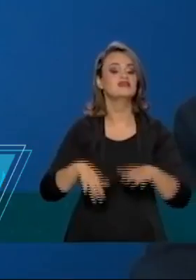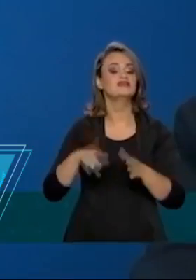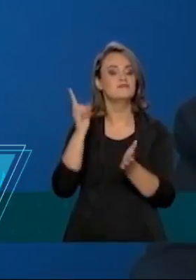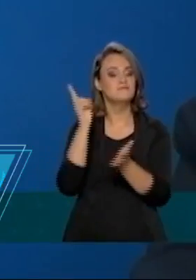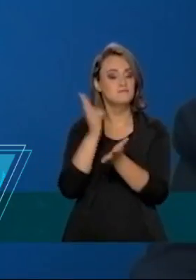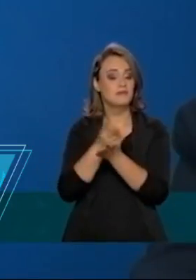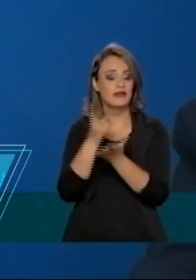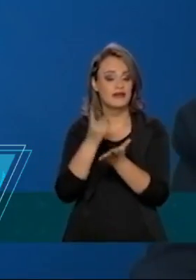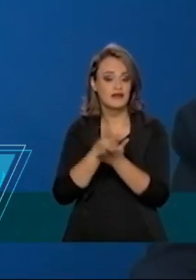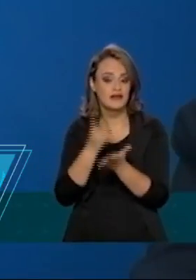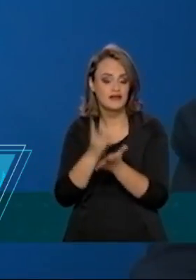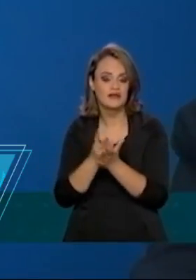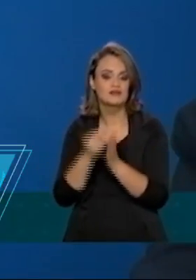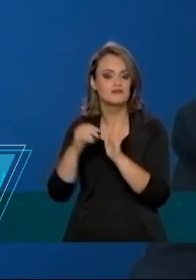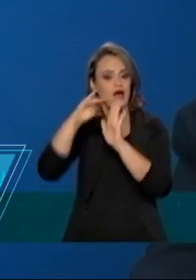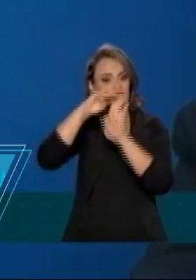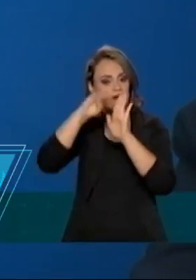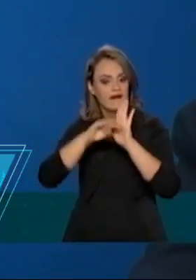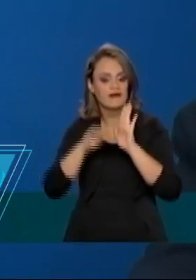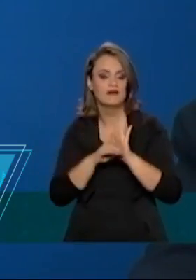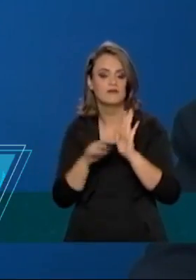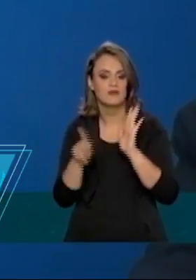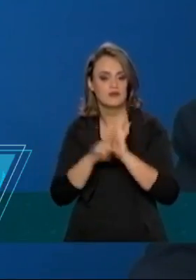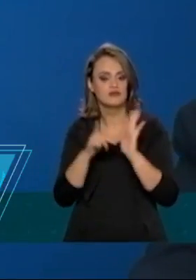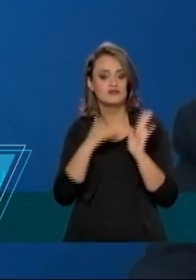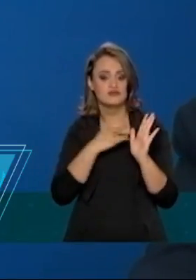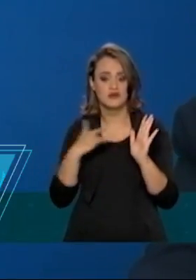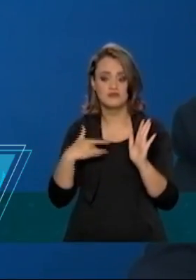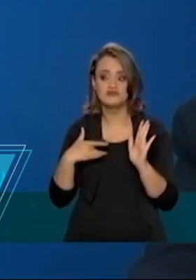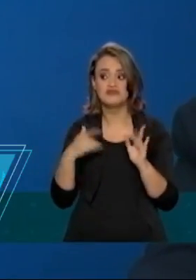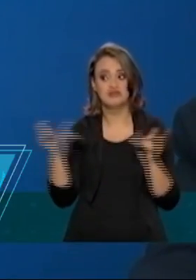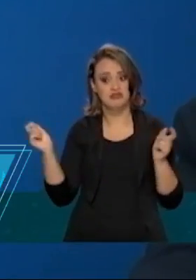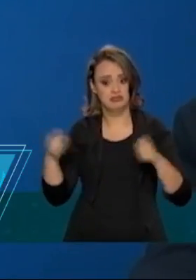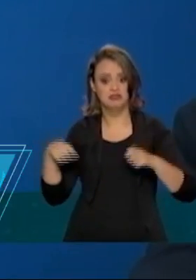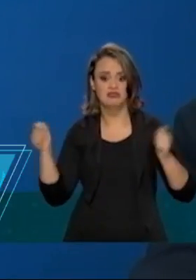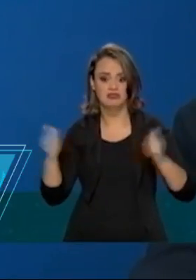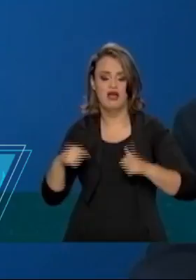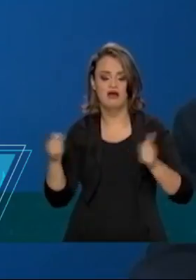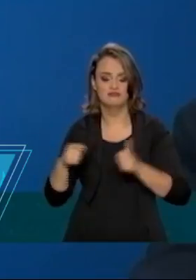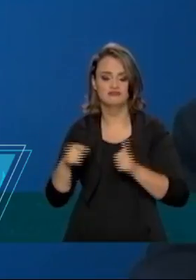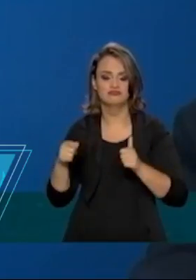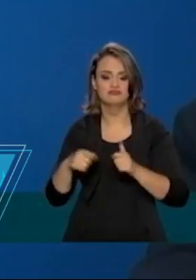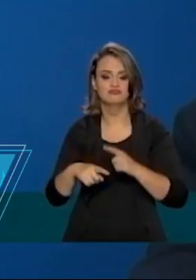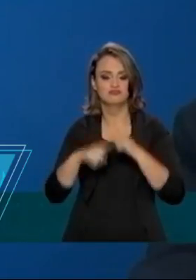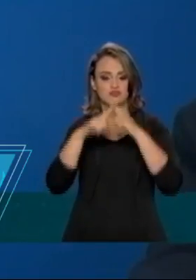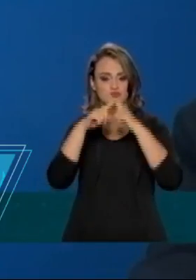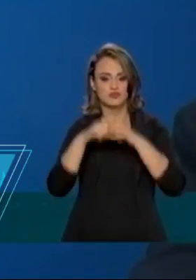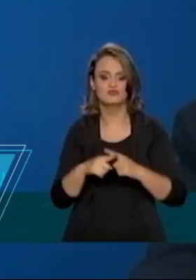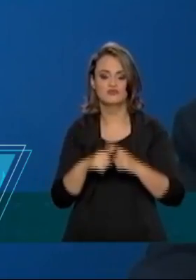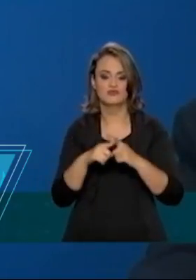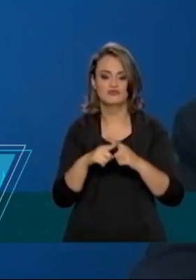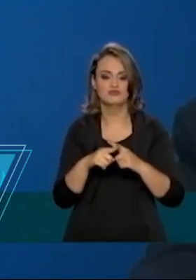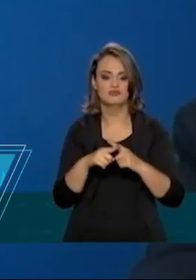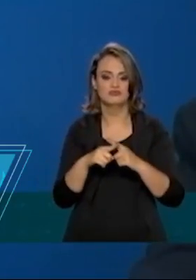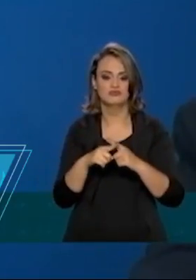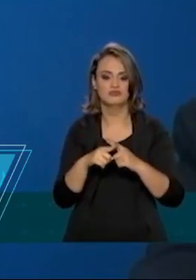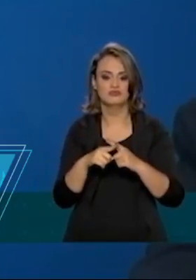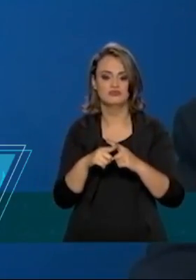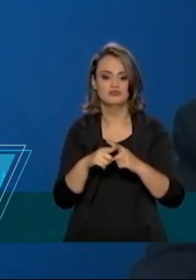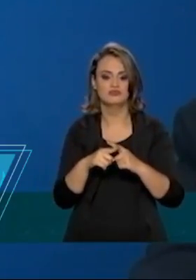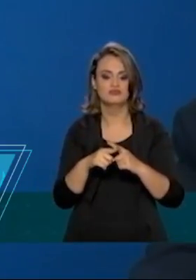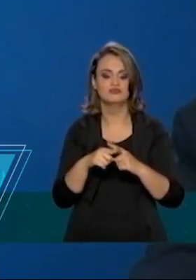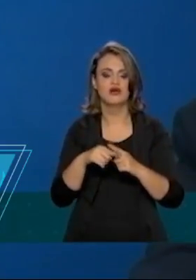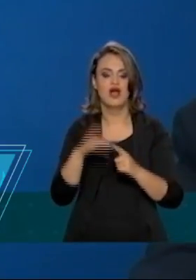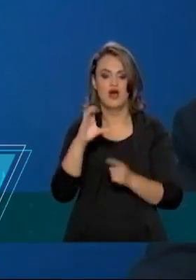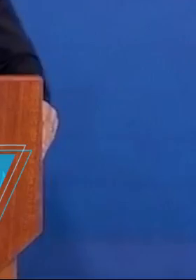hacia Qatar 2022. La declaración de los jugadores de la selección brasileña culmina una tensa semana de la Seleção afuera de